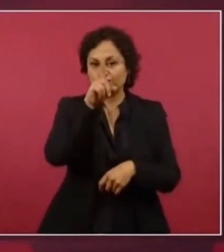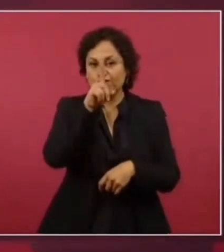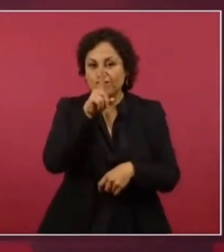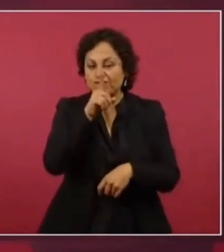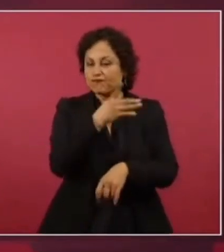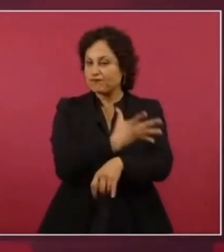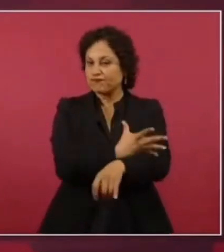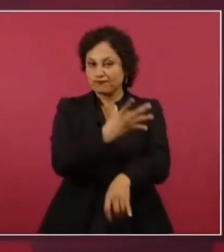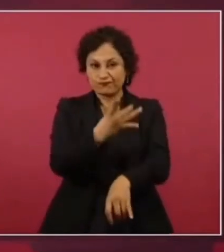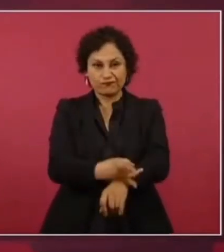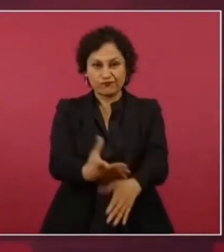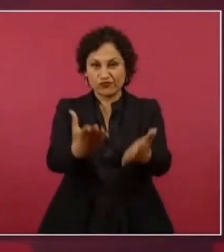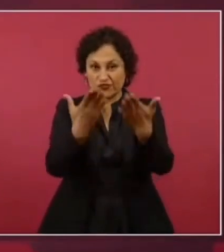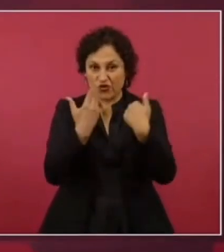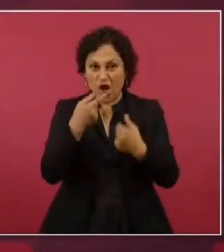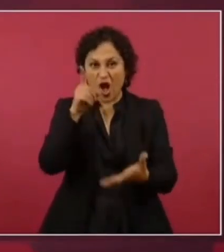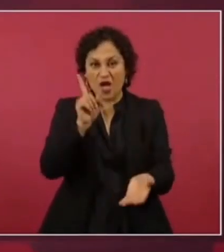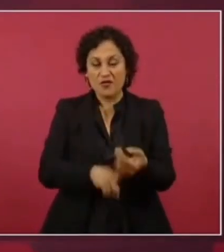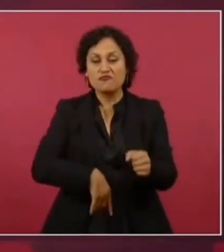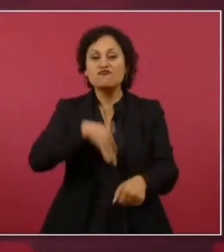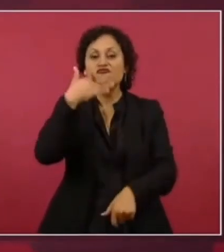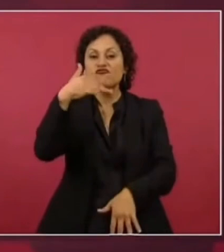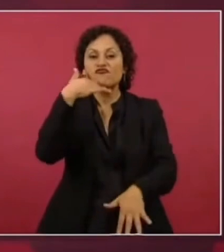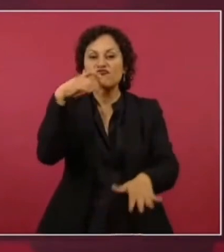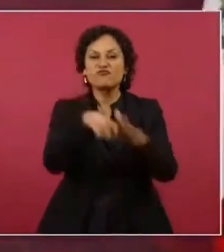deshonestidad mucha corrupción